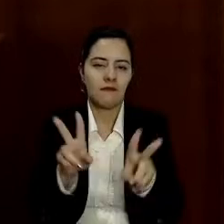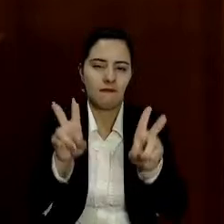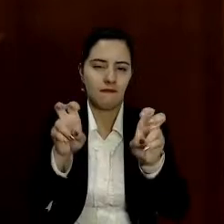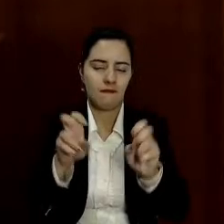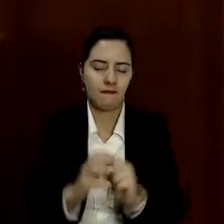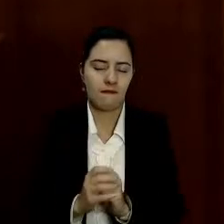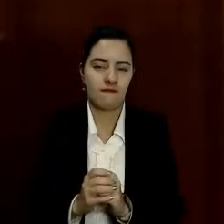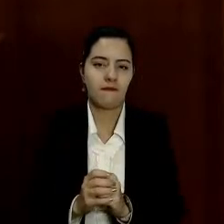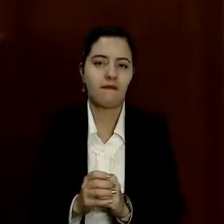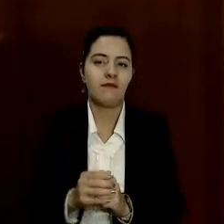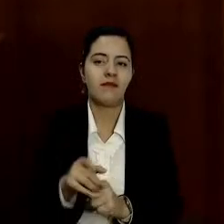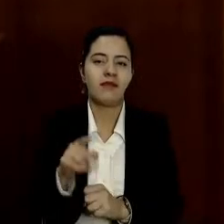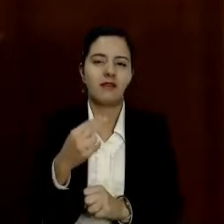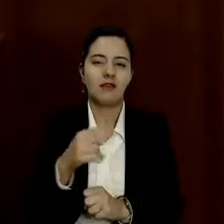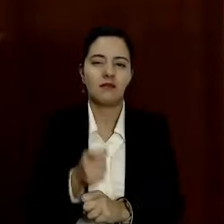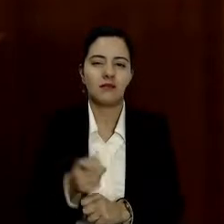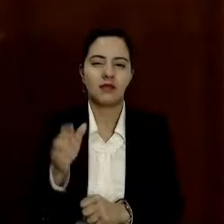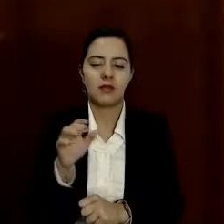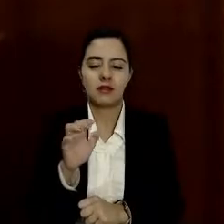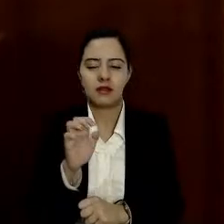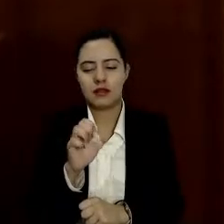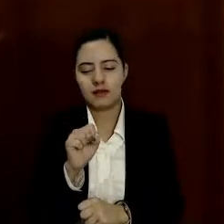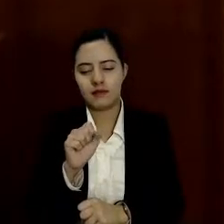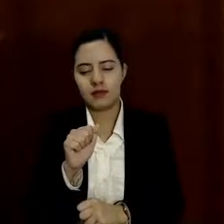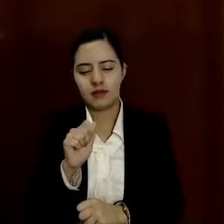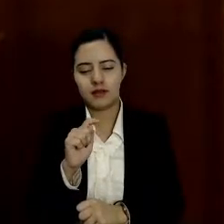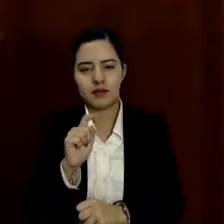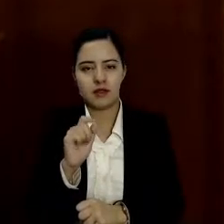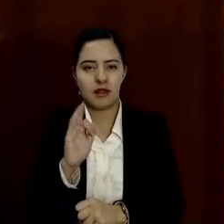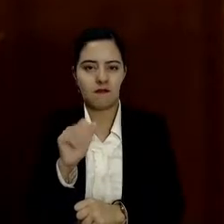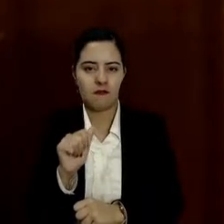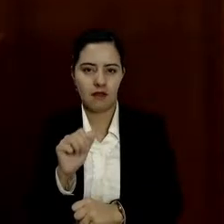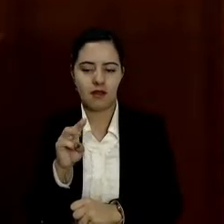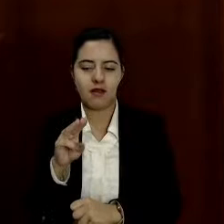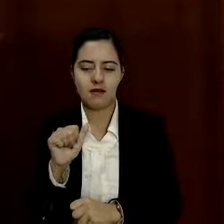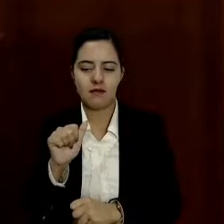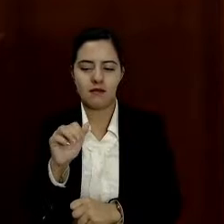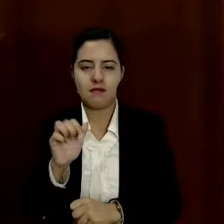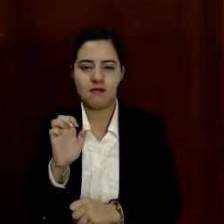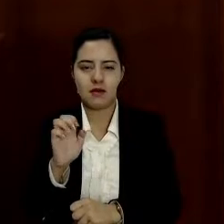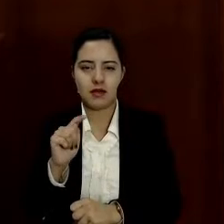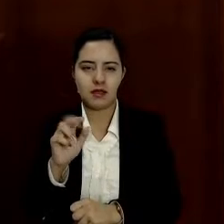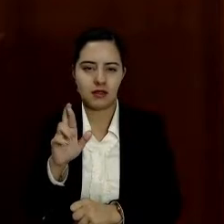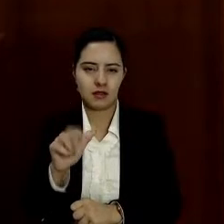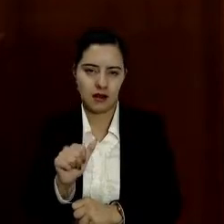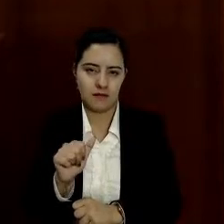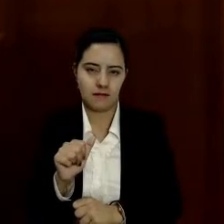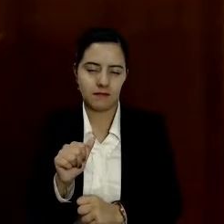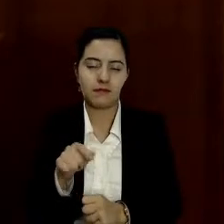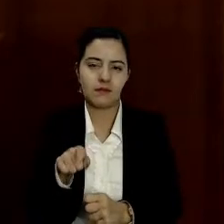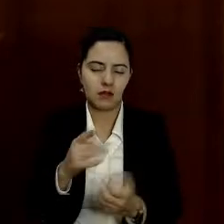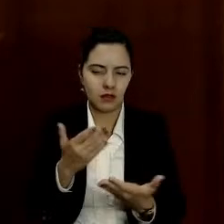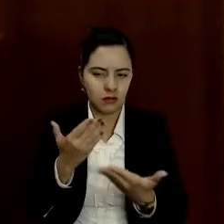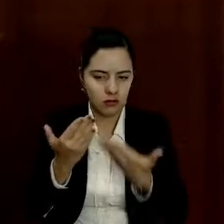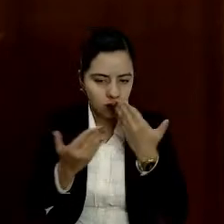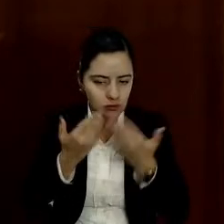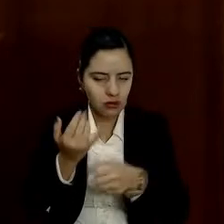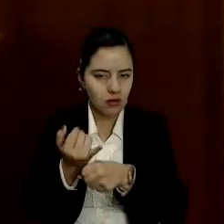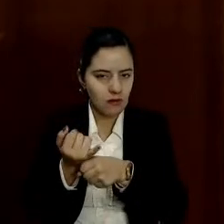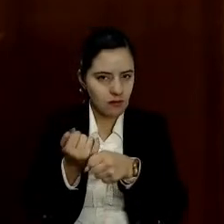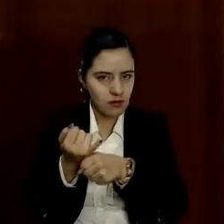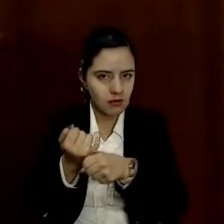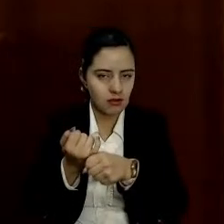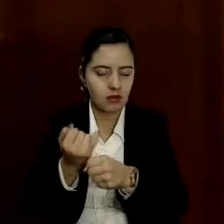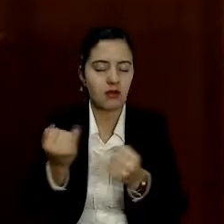denominada estafa maestra, se estudie el caso y emita las recomendaciones respectivas. Asimismo, se